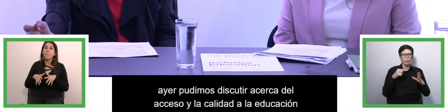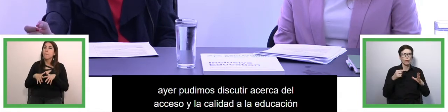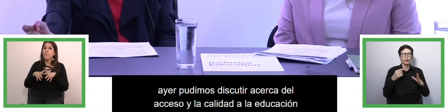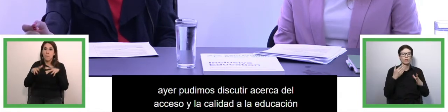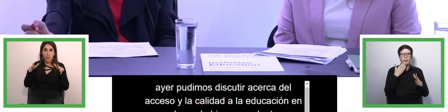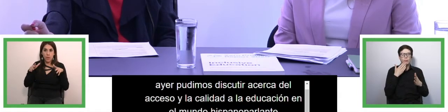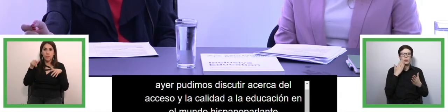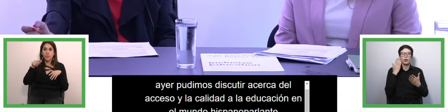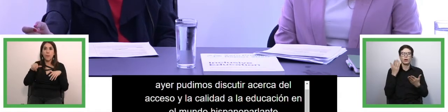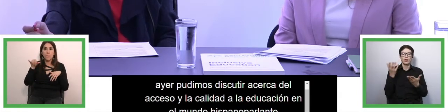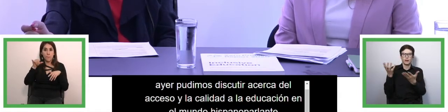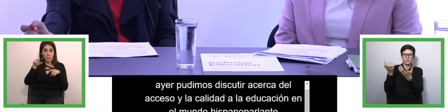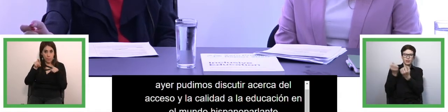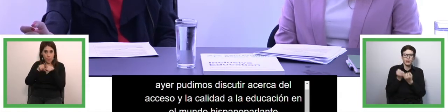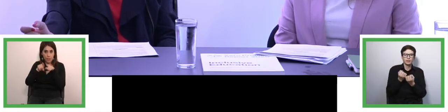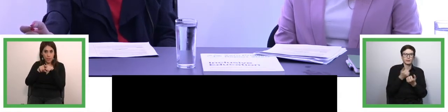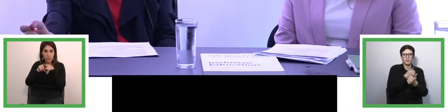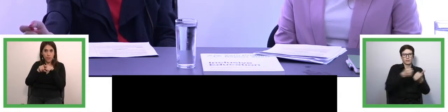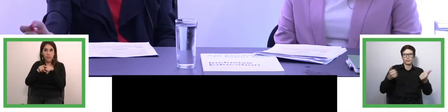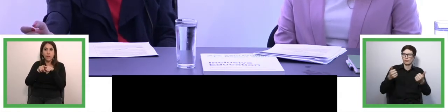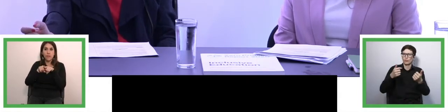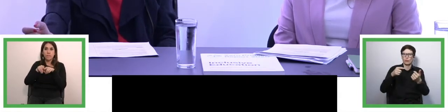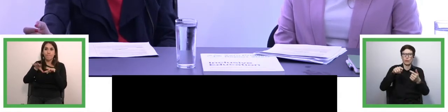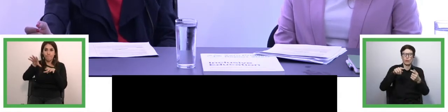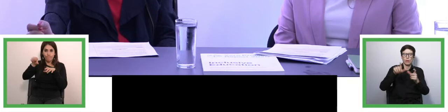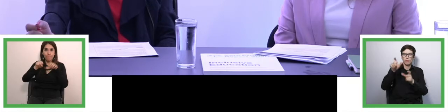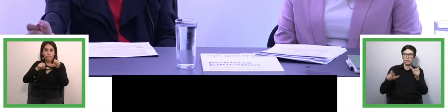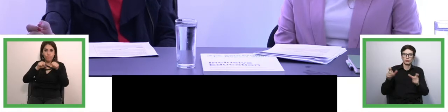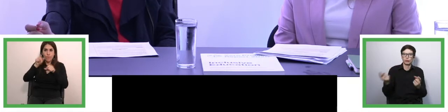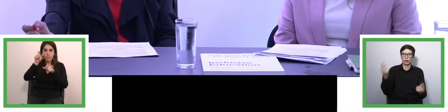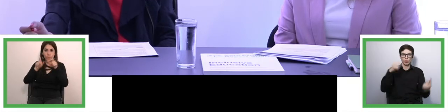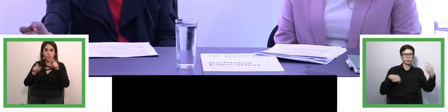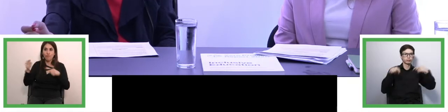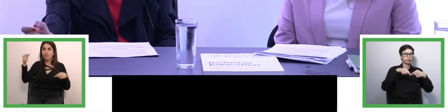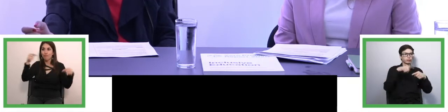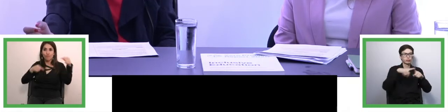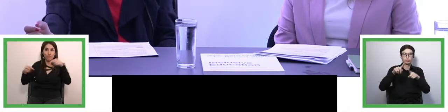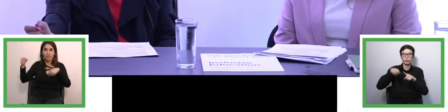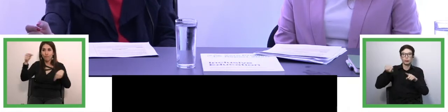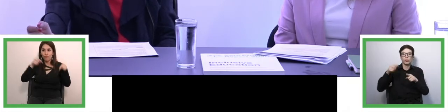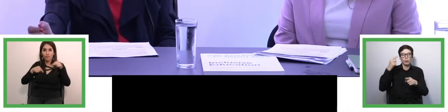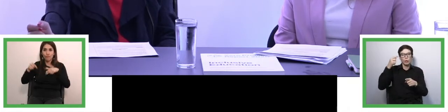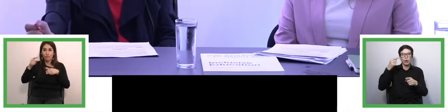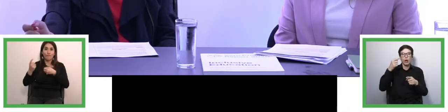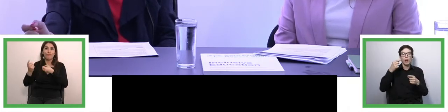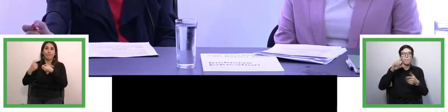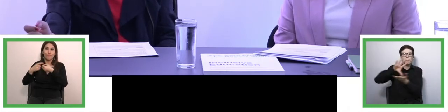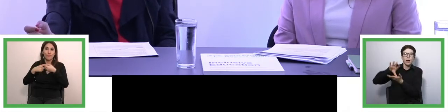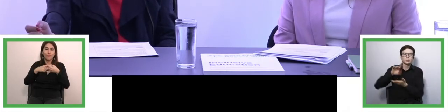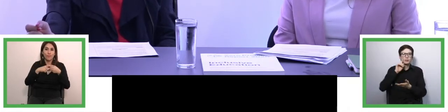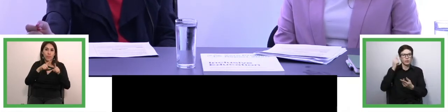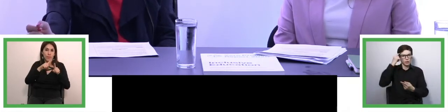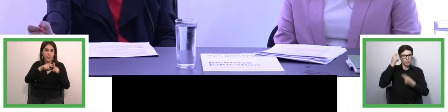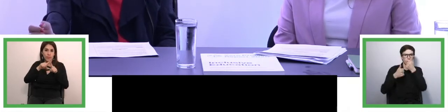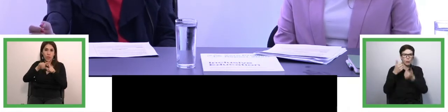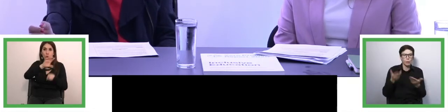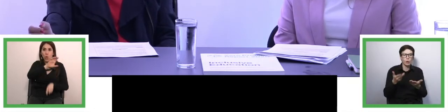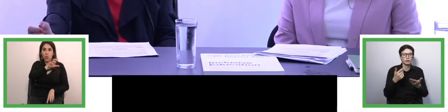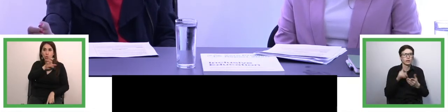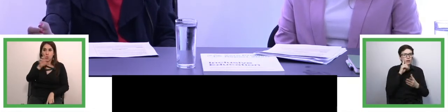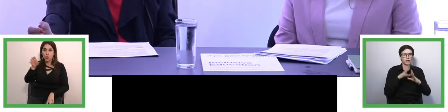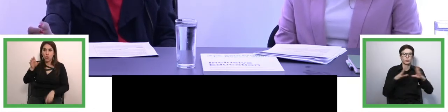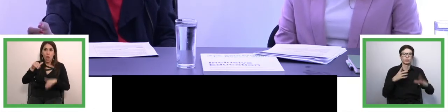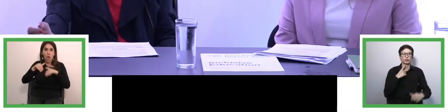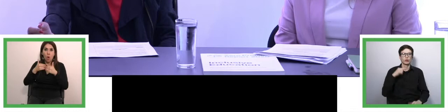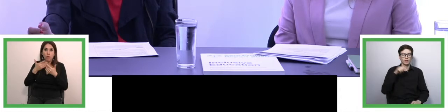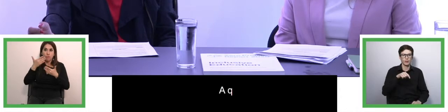todas partes del mundo en nuestras plataformas y quienes han seguido con gran interés el